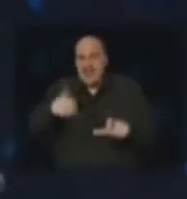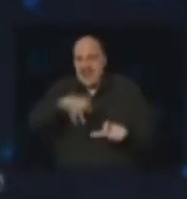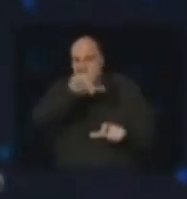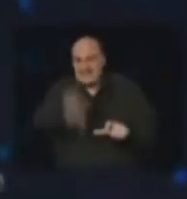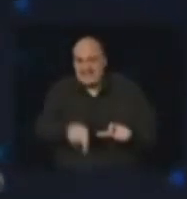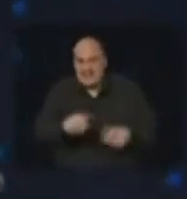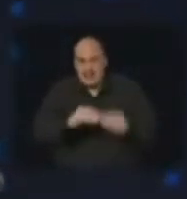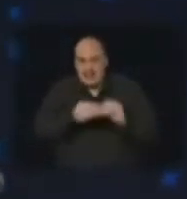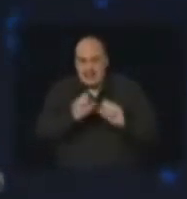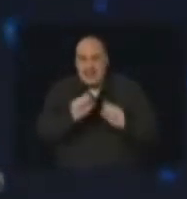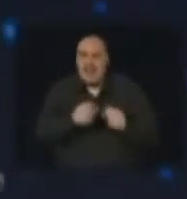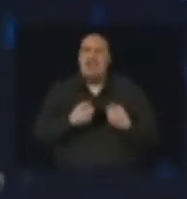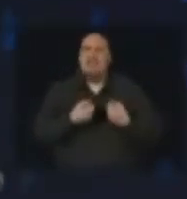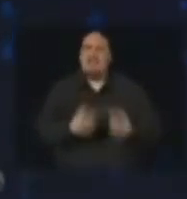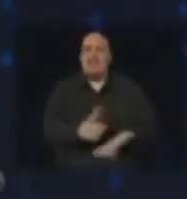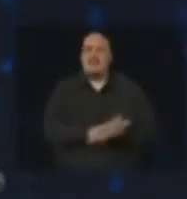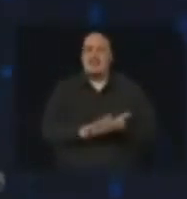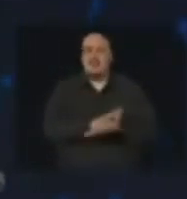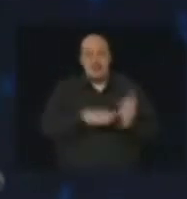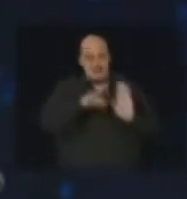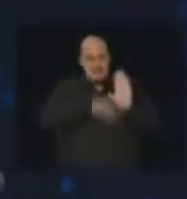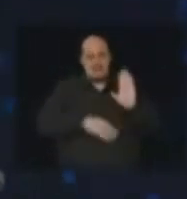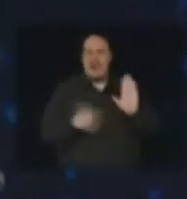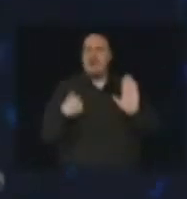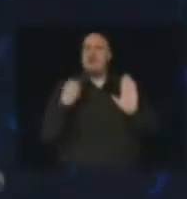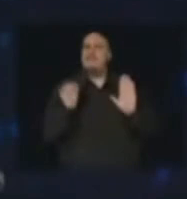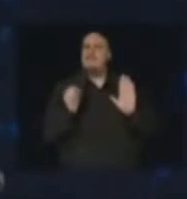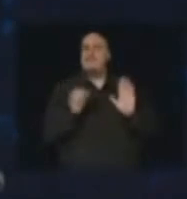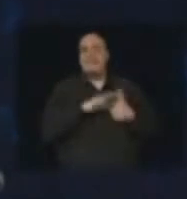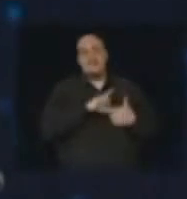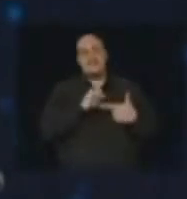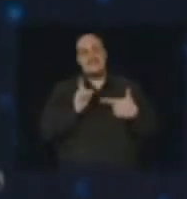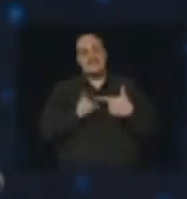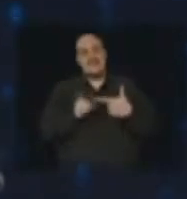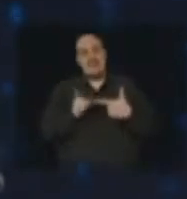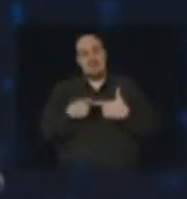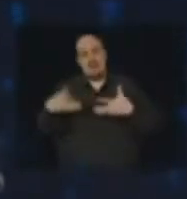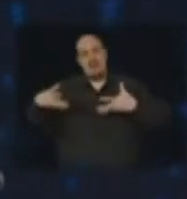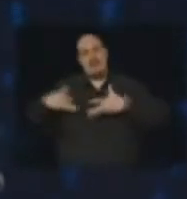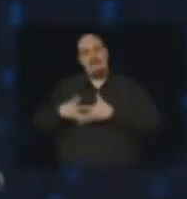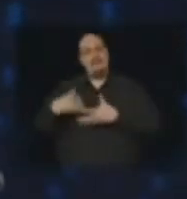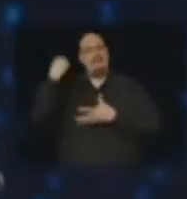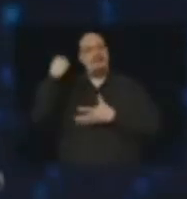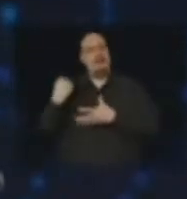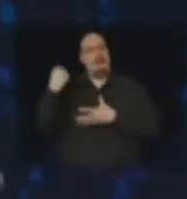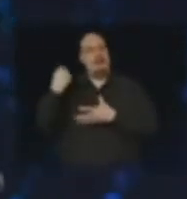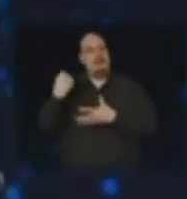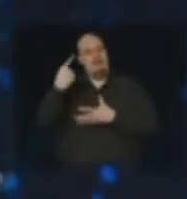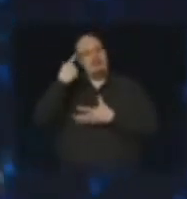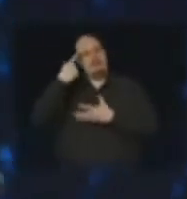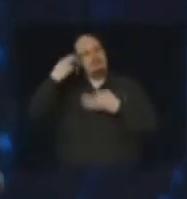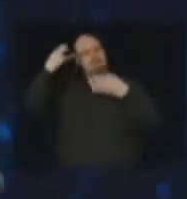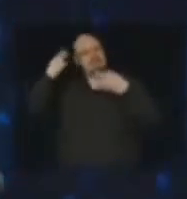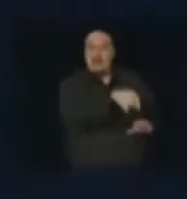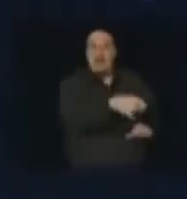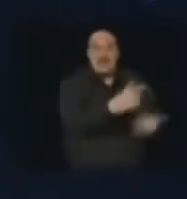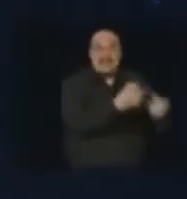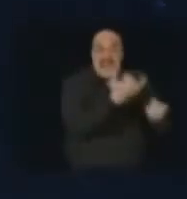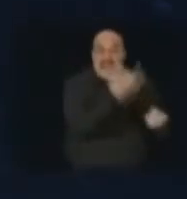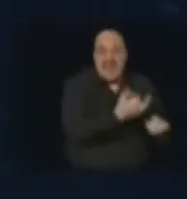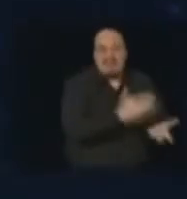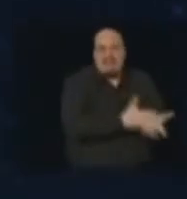porción del electorado de este país suramericano, razón por la cual se producen estos fuertes cruces, más aún cuando